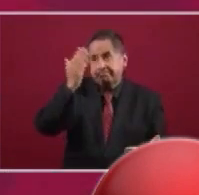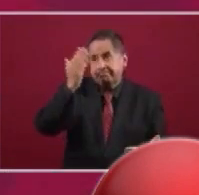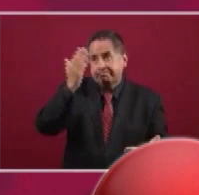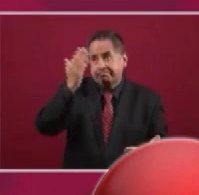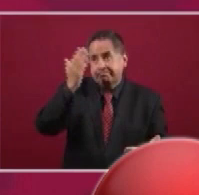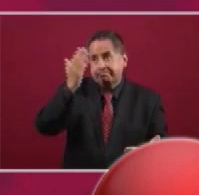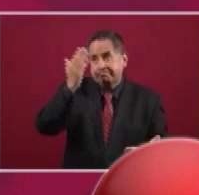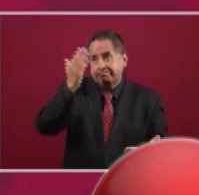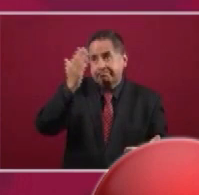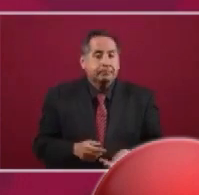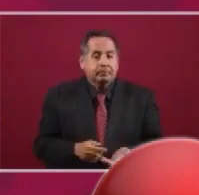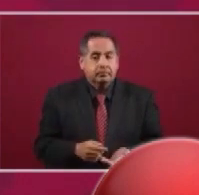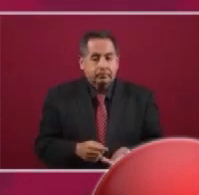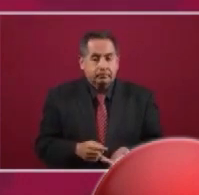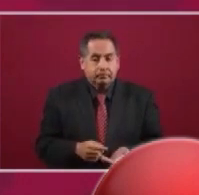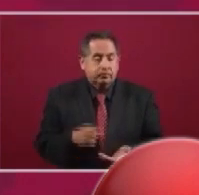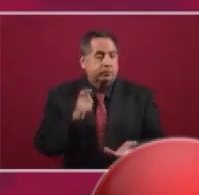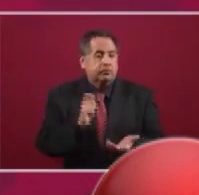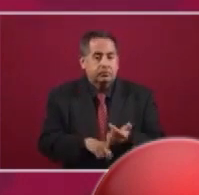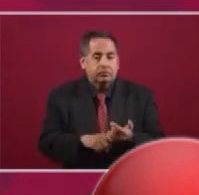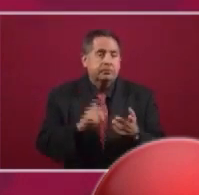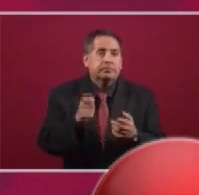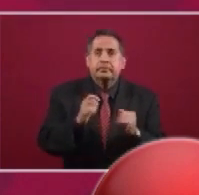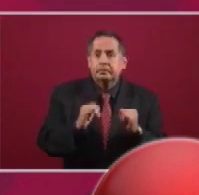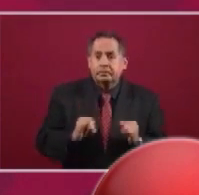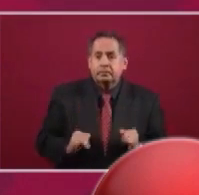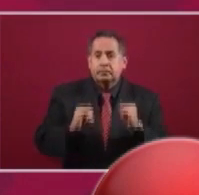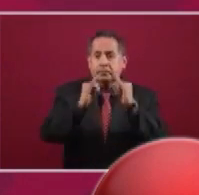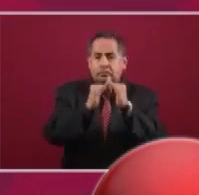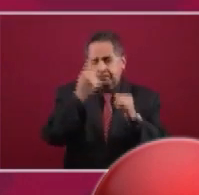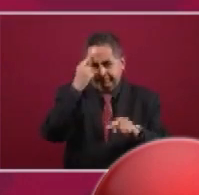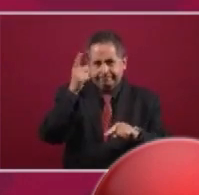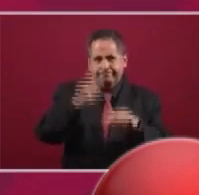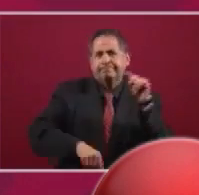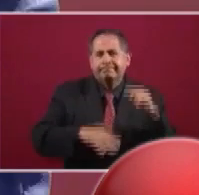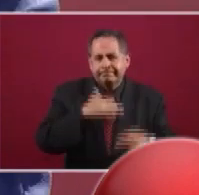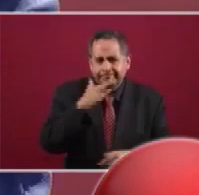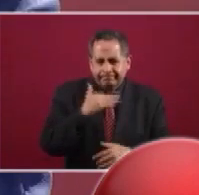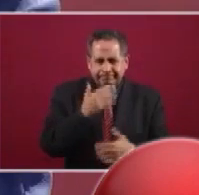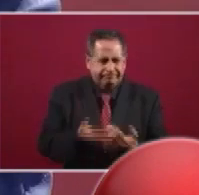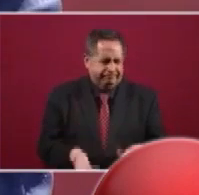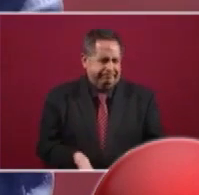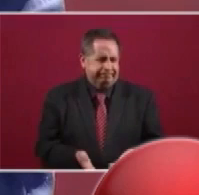de el Instituto Anticorrupción